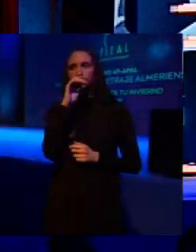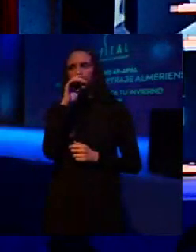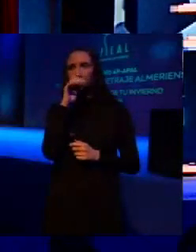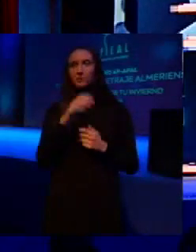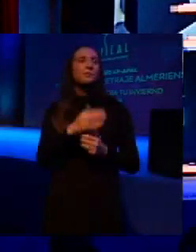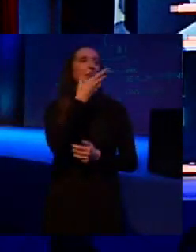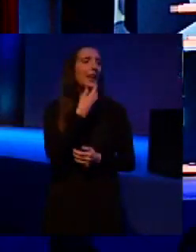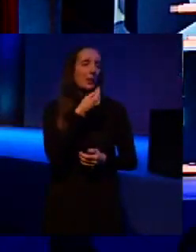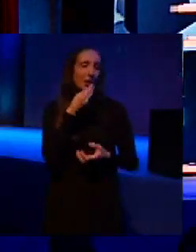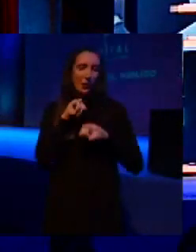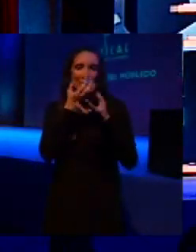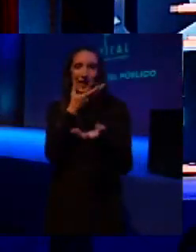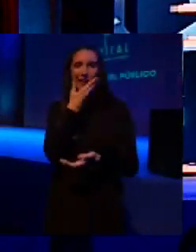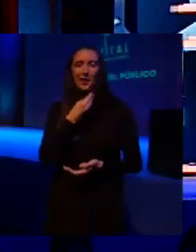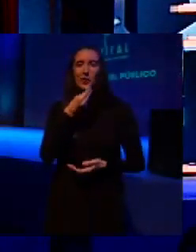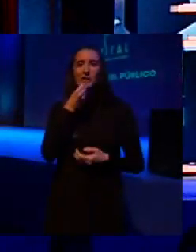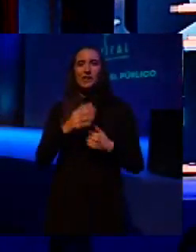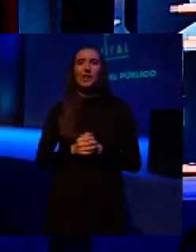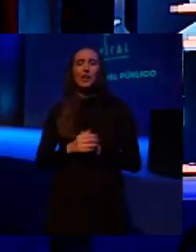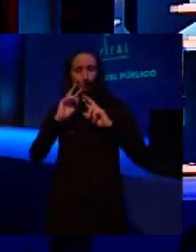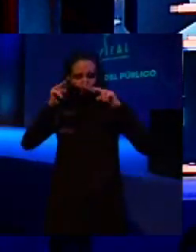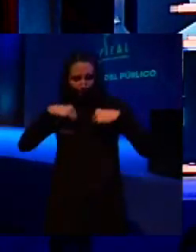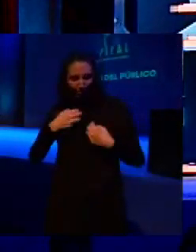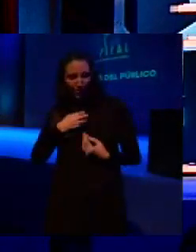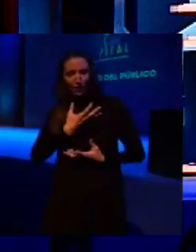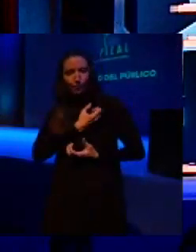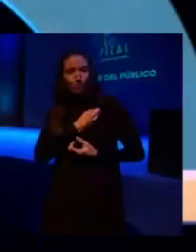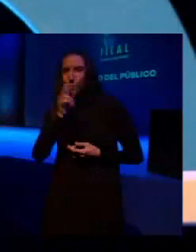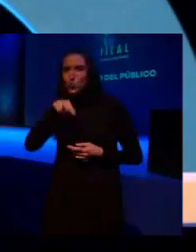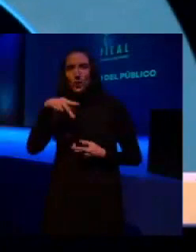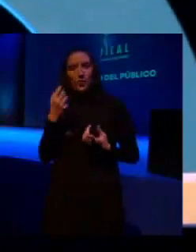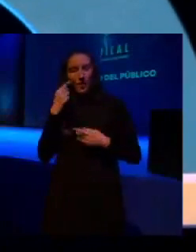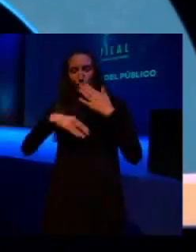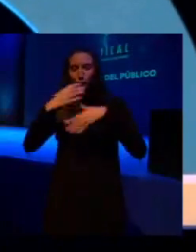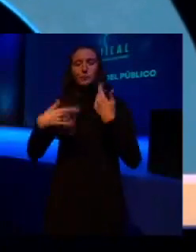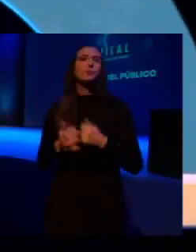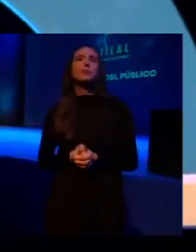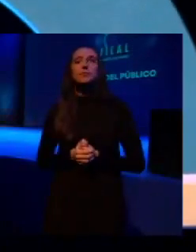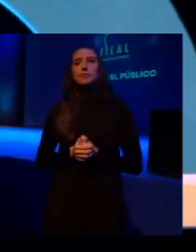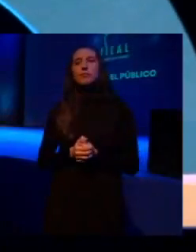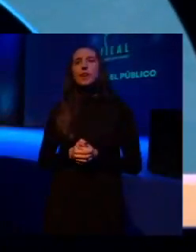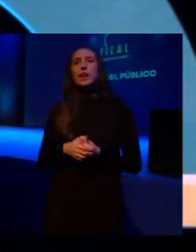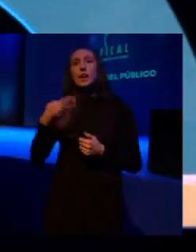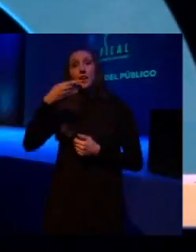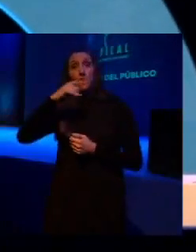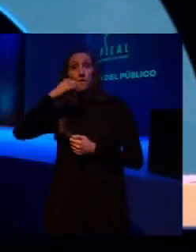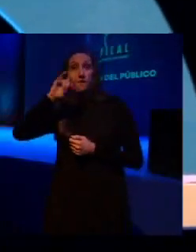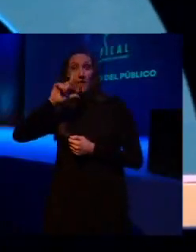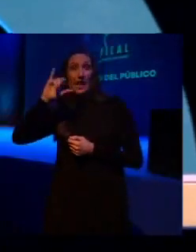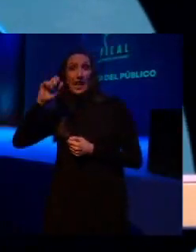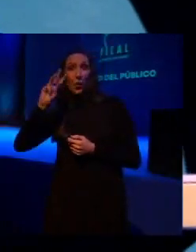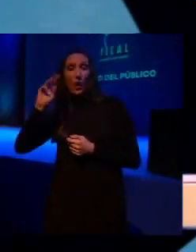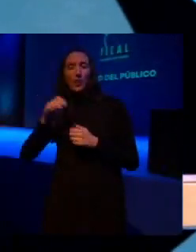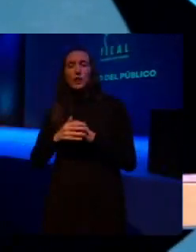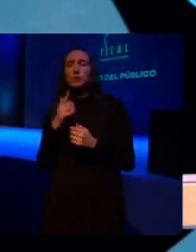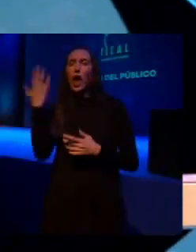Qué bonitos mensajes, no decepcionarse a uno mismo, maravilloso. Sigo con el genial Billy Wilder, que cuando escribía y